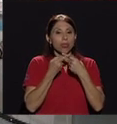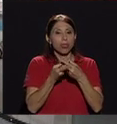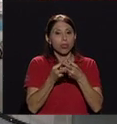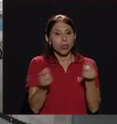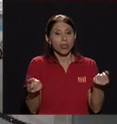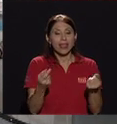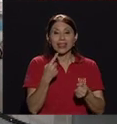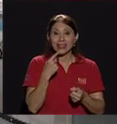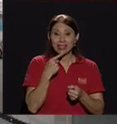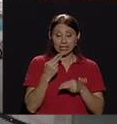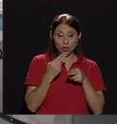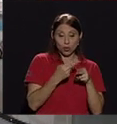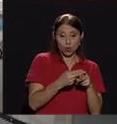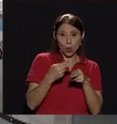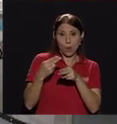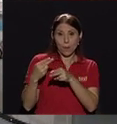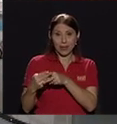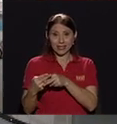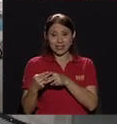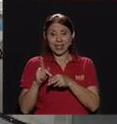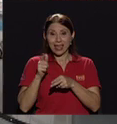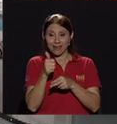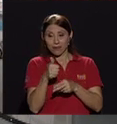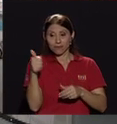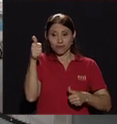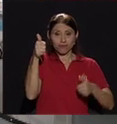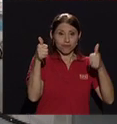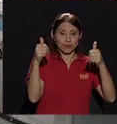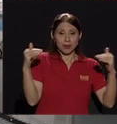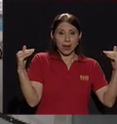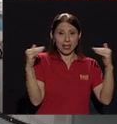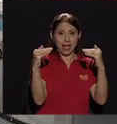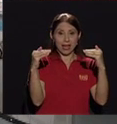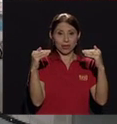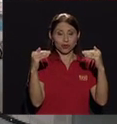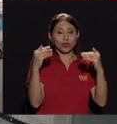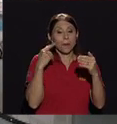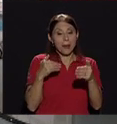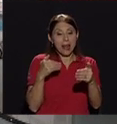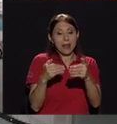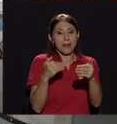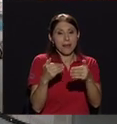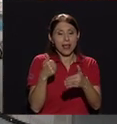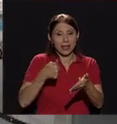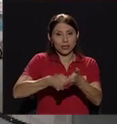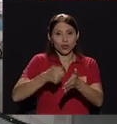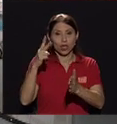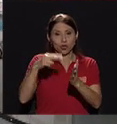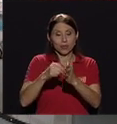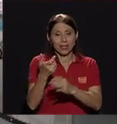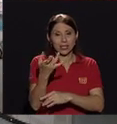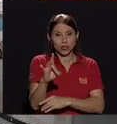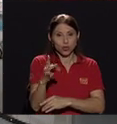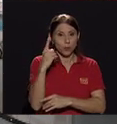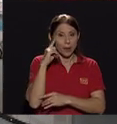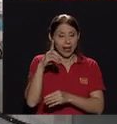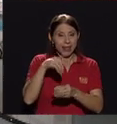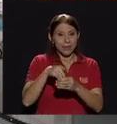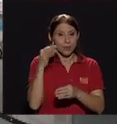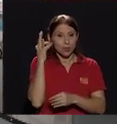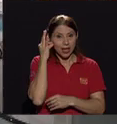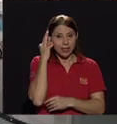ahora tendrán que ser paritarios de cara a la elección del 2018 en el caso de diputadas,